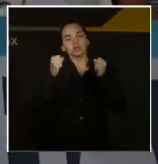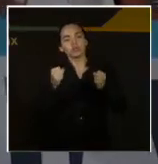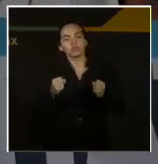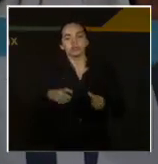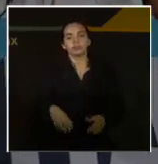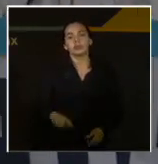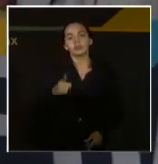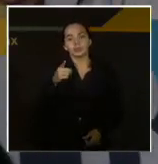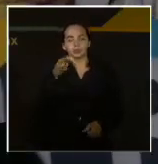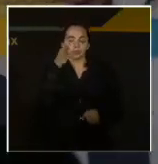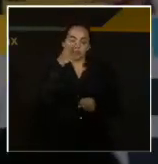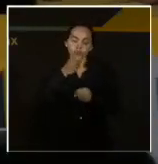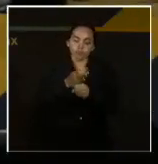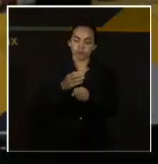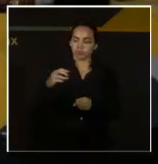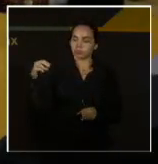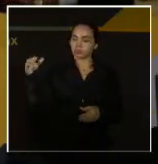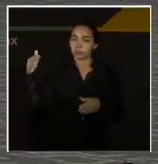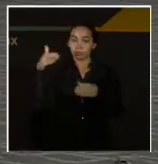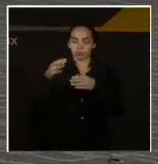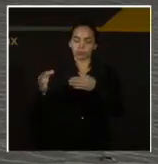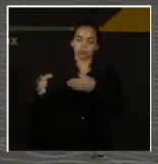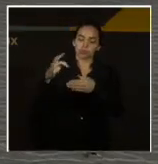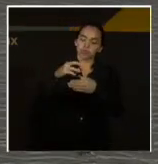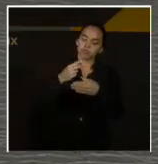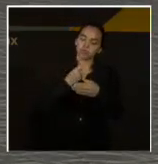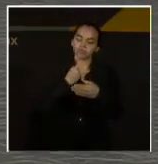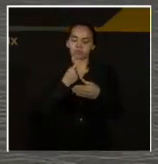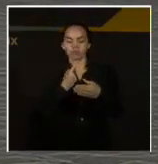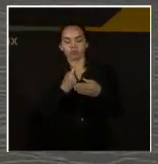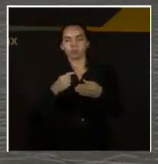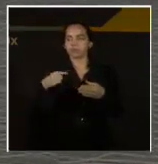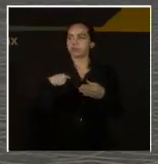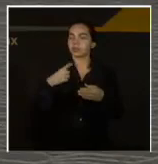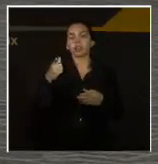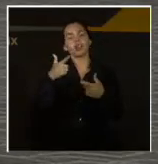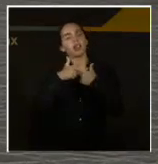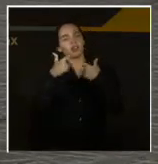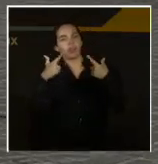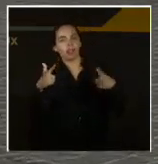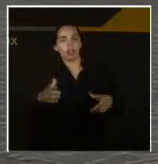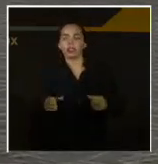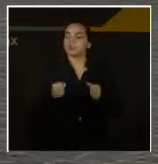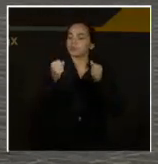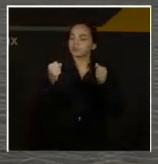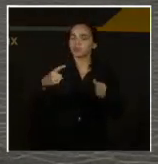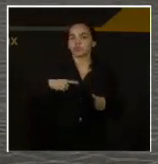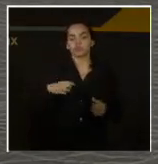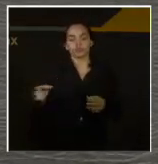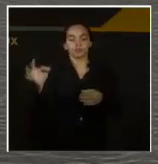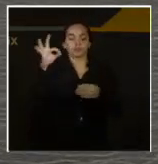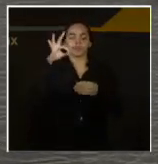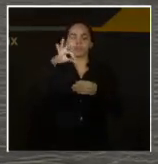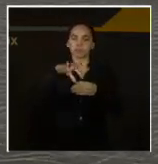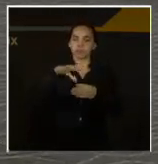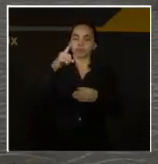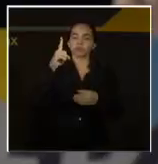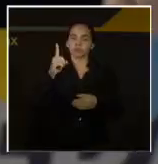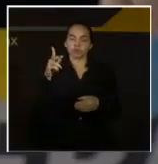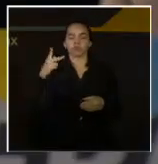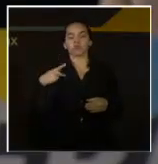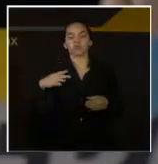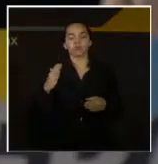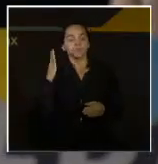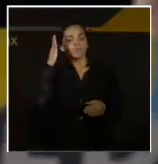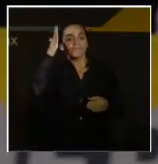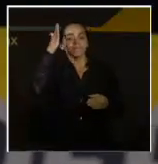que en ese momento en el que yo llegue a la urna, con total autoridad, sepa yo que estoy votando por el